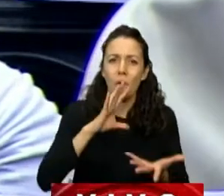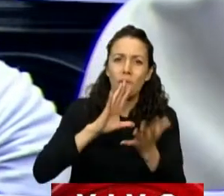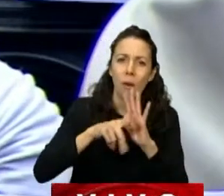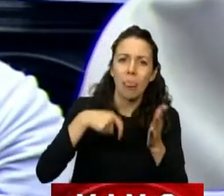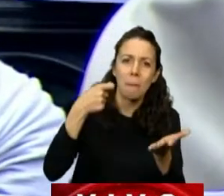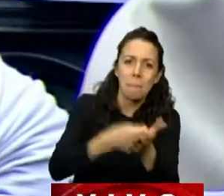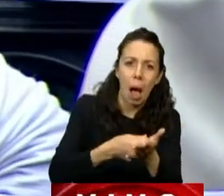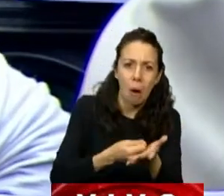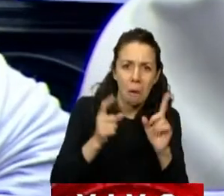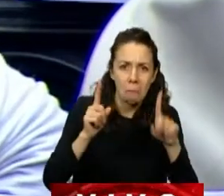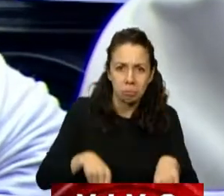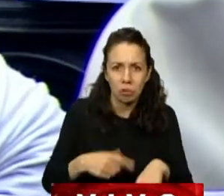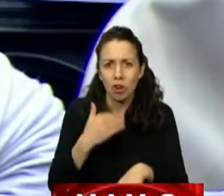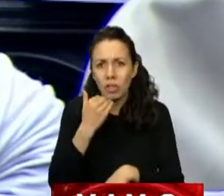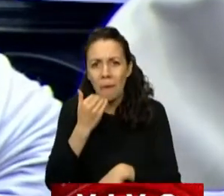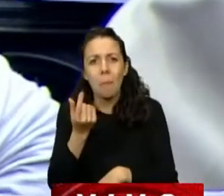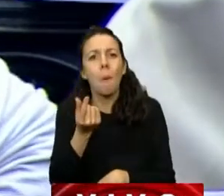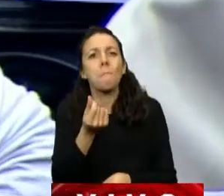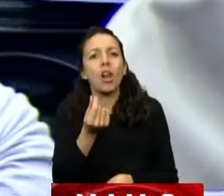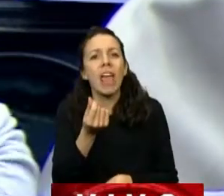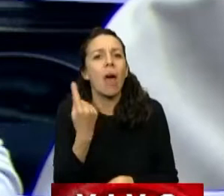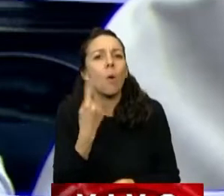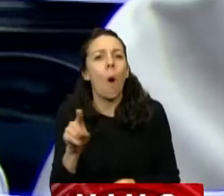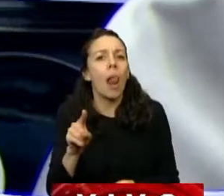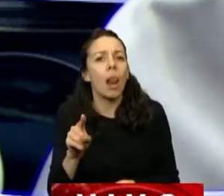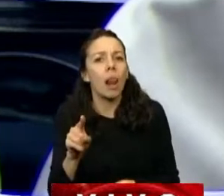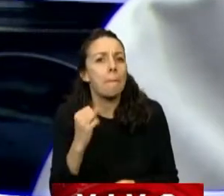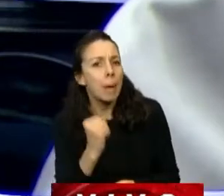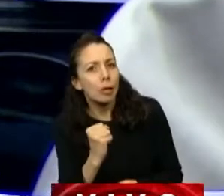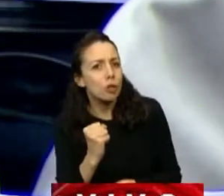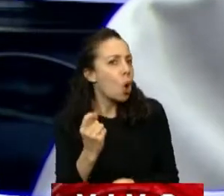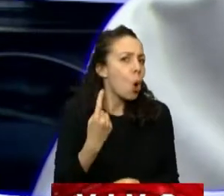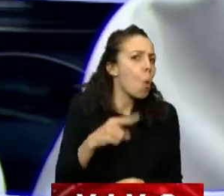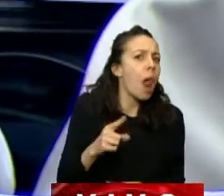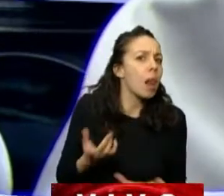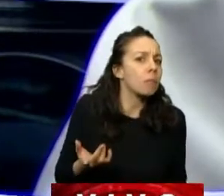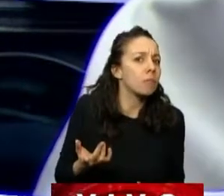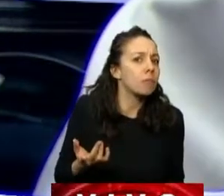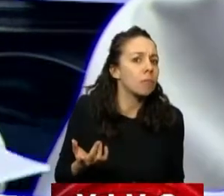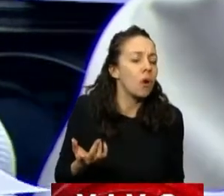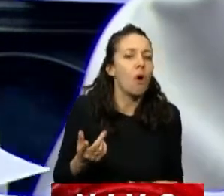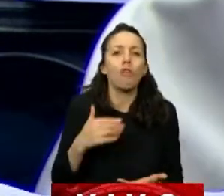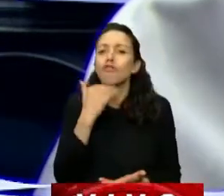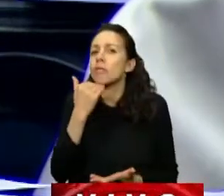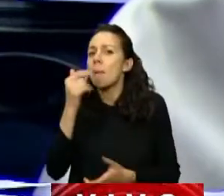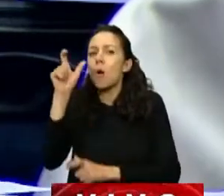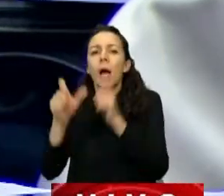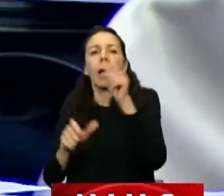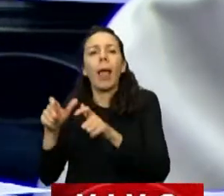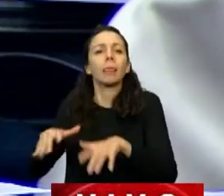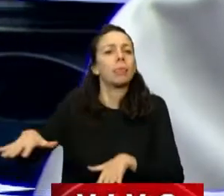pago, no sabemos qué moneda vamos a tener, cómo van a ser los gustos de la